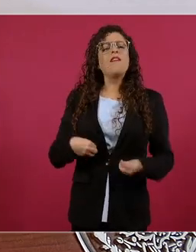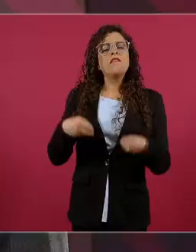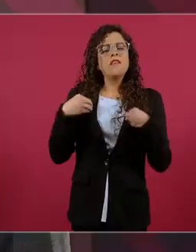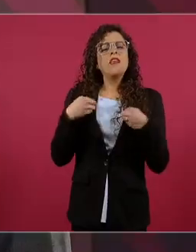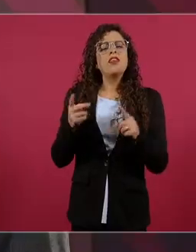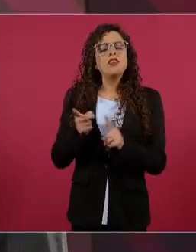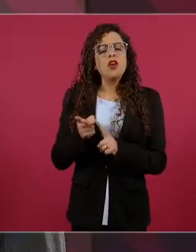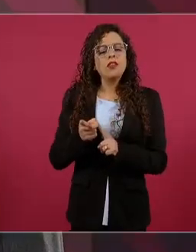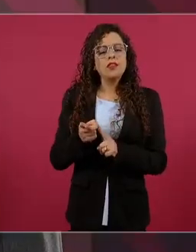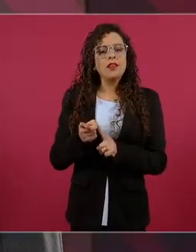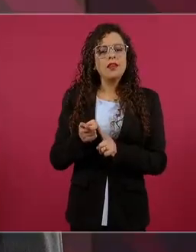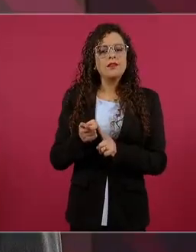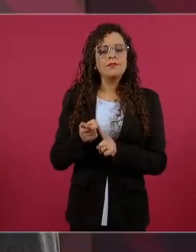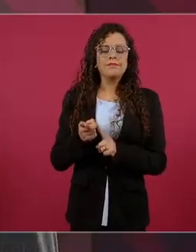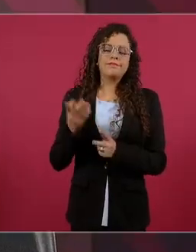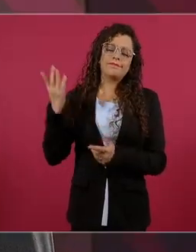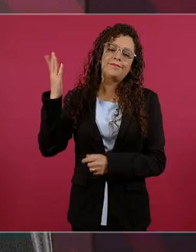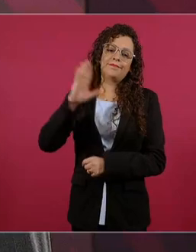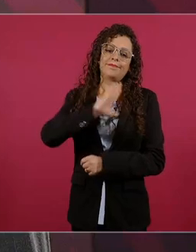En Madrid.